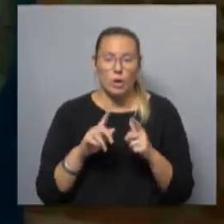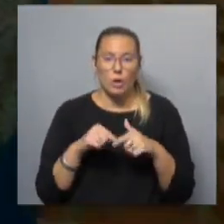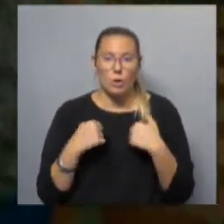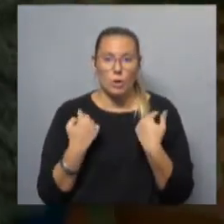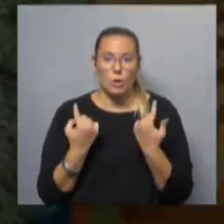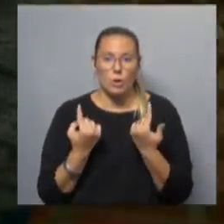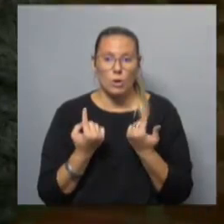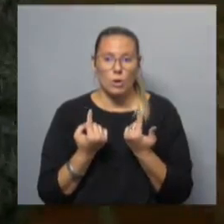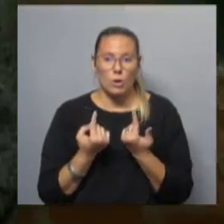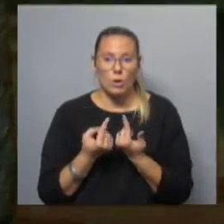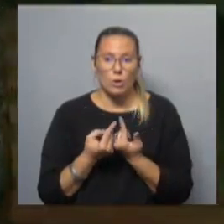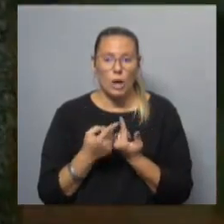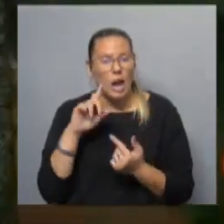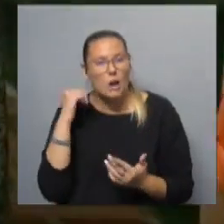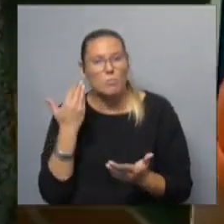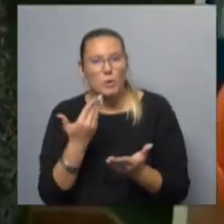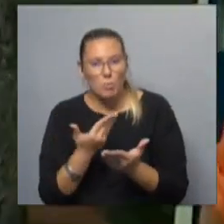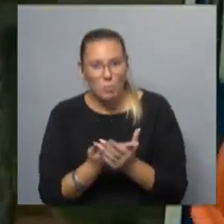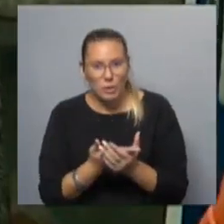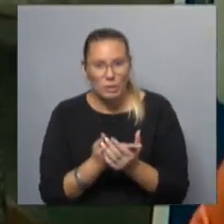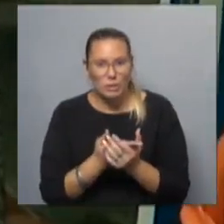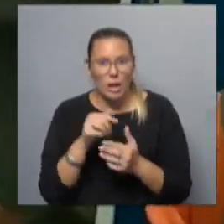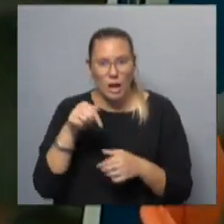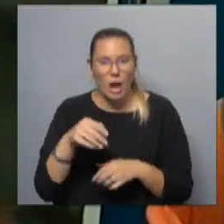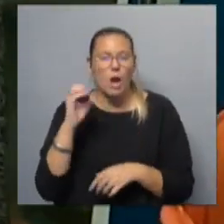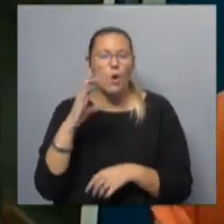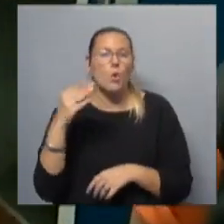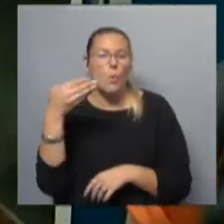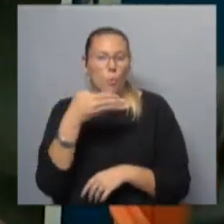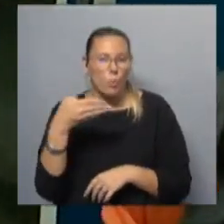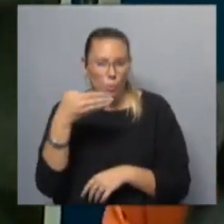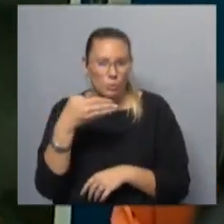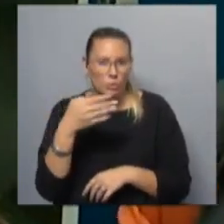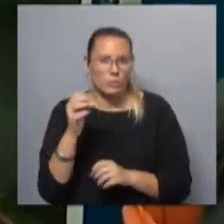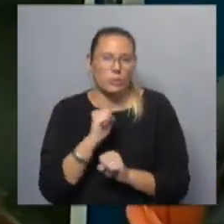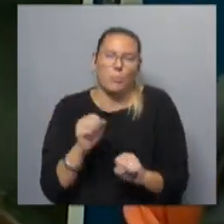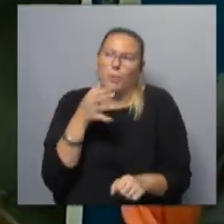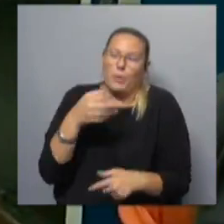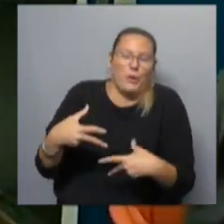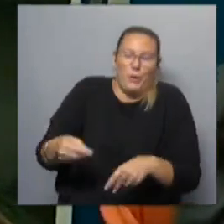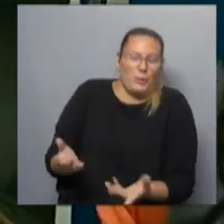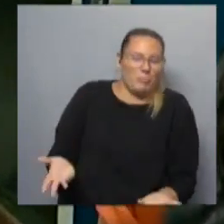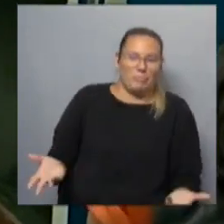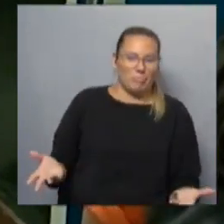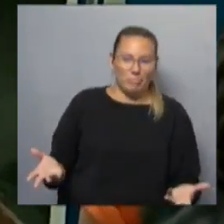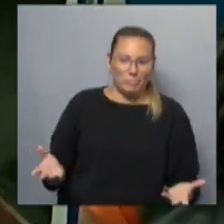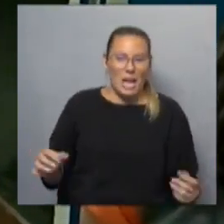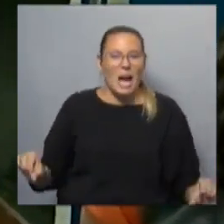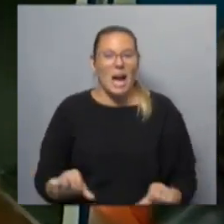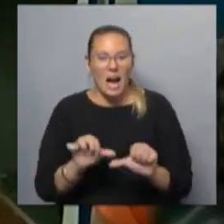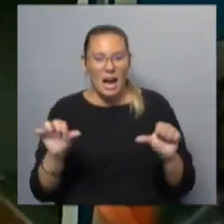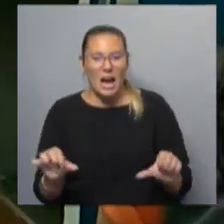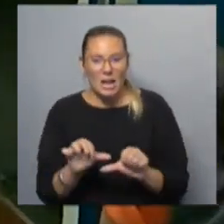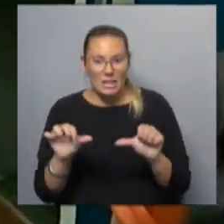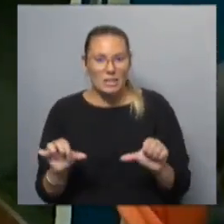Nosotros, ante la iniciativa de Lujov aquí en el Club Buceo, no nos pudimos negar. Cuando hay actividades